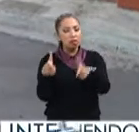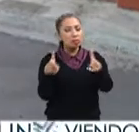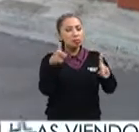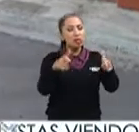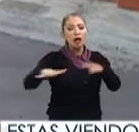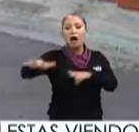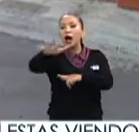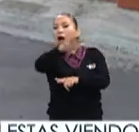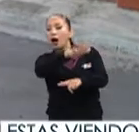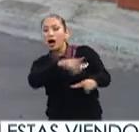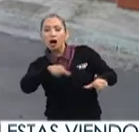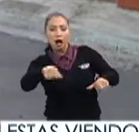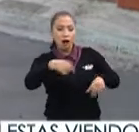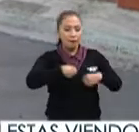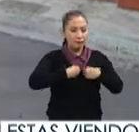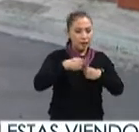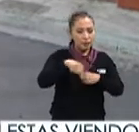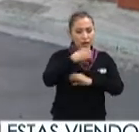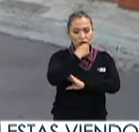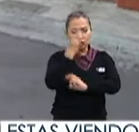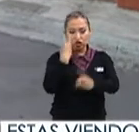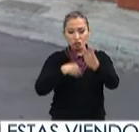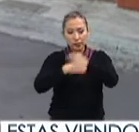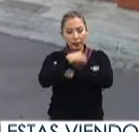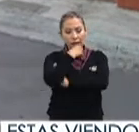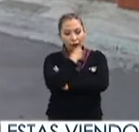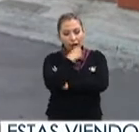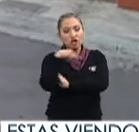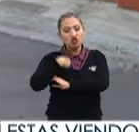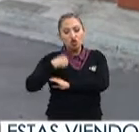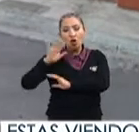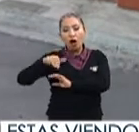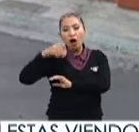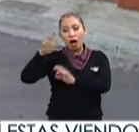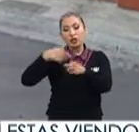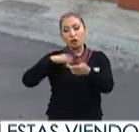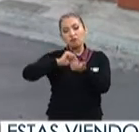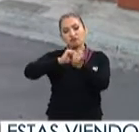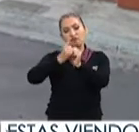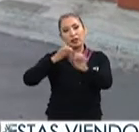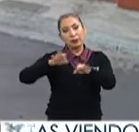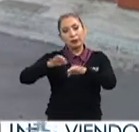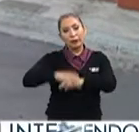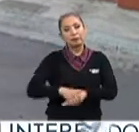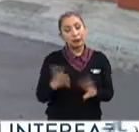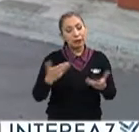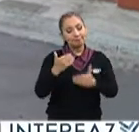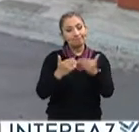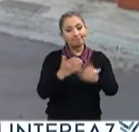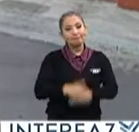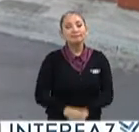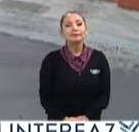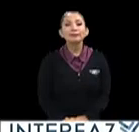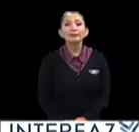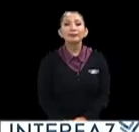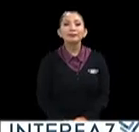el contexto del cual los niños vienen y a qué contexto pueden ellos también trabajar y desarrollarse.